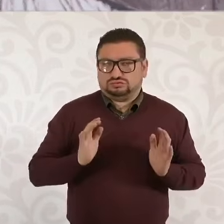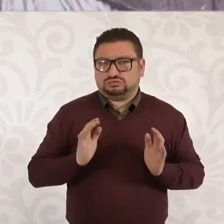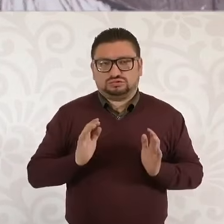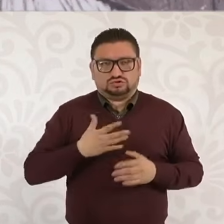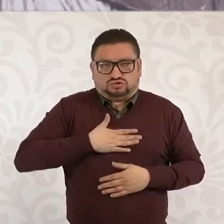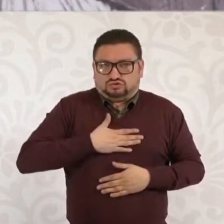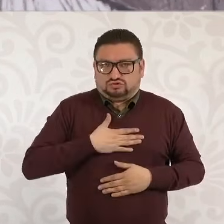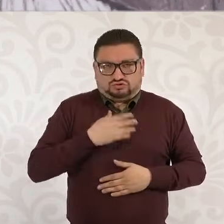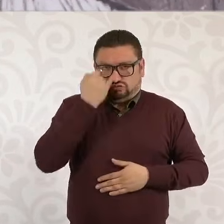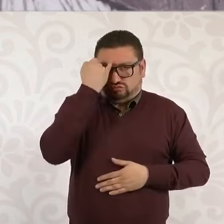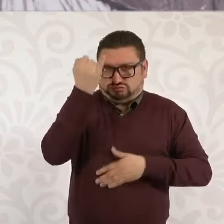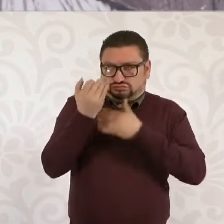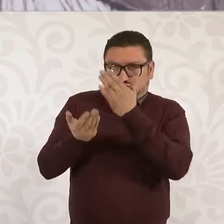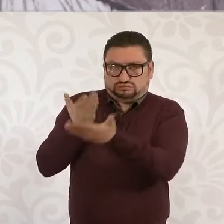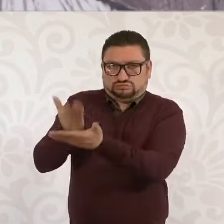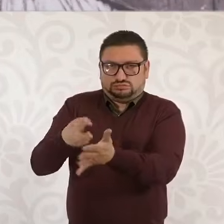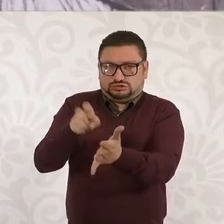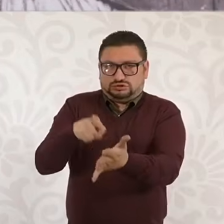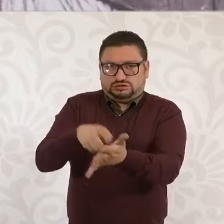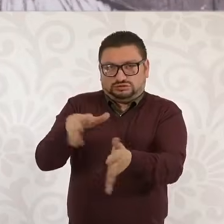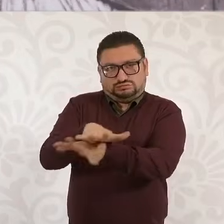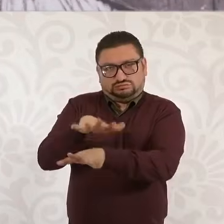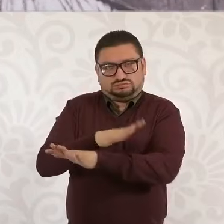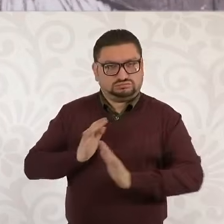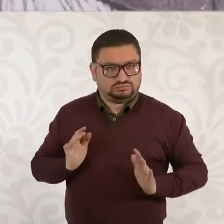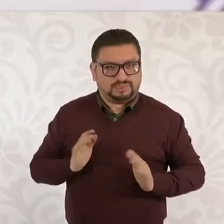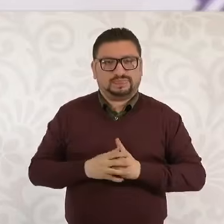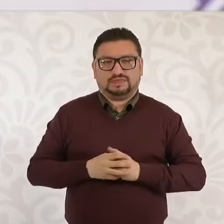a enviar una reforma